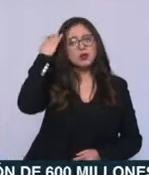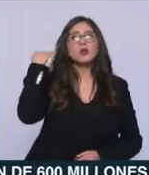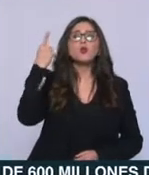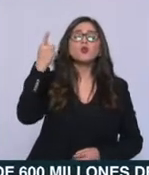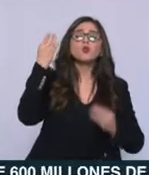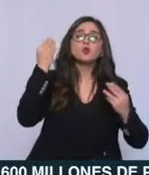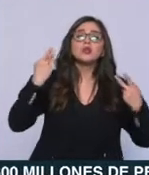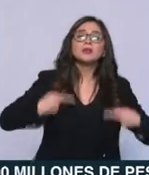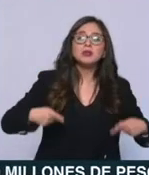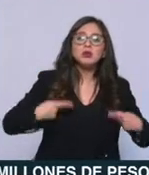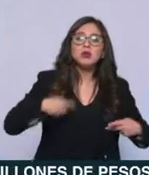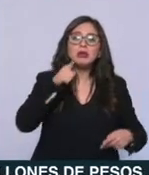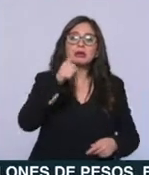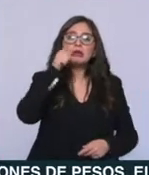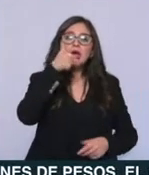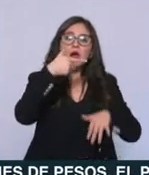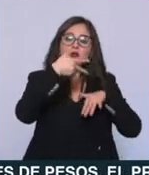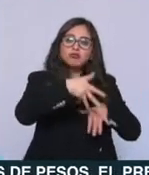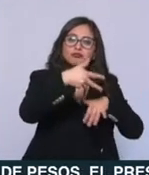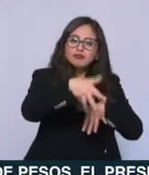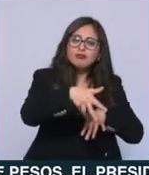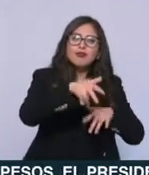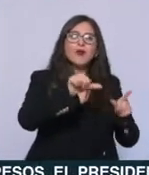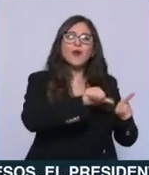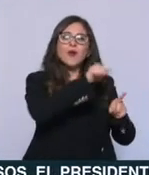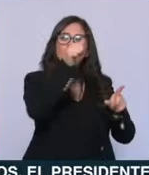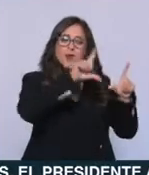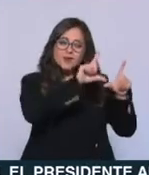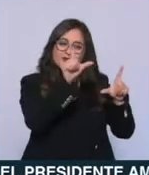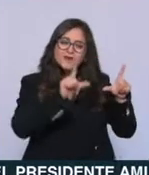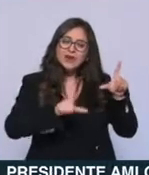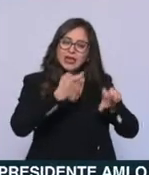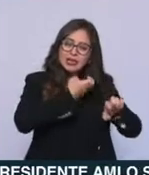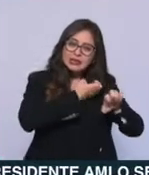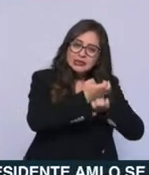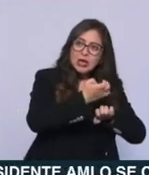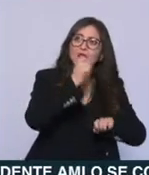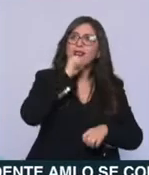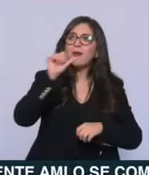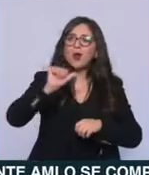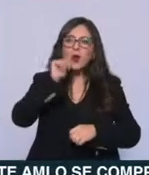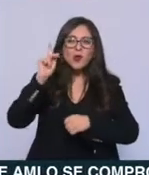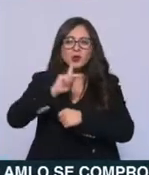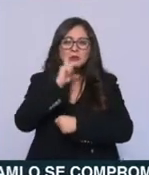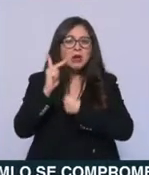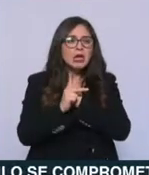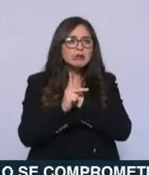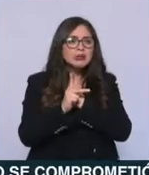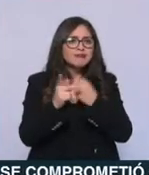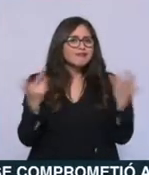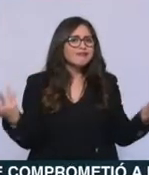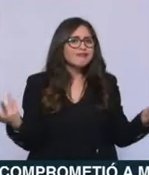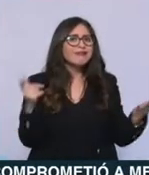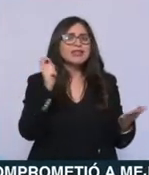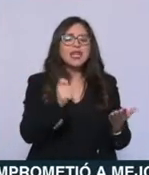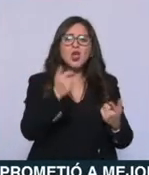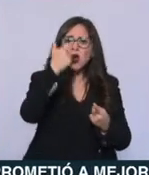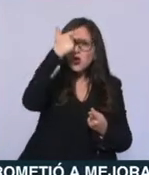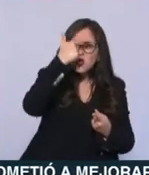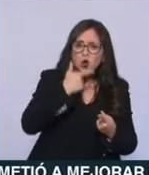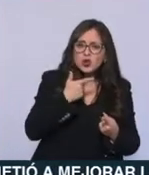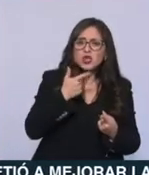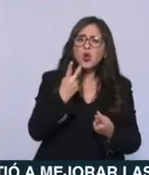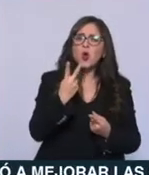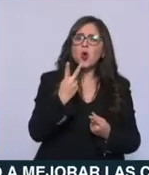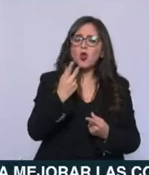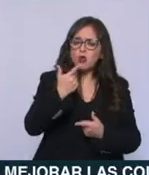del interior de la República, viene de otros países y no tenían una oferta armada, digamos, la noche o las dos noches